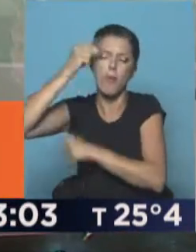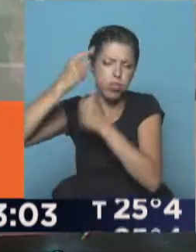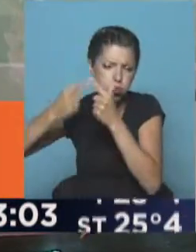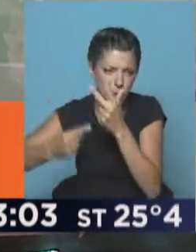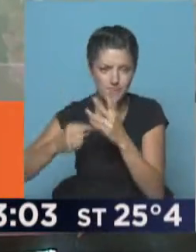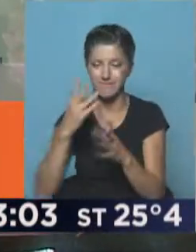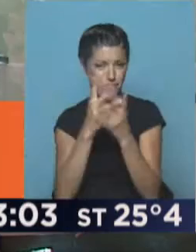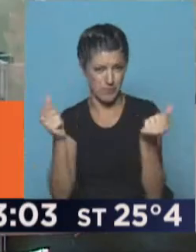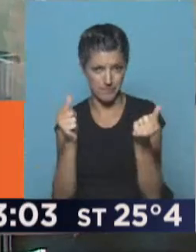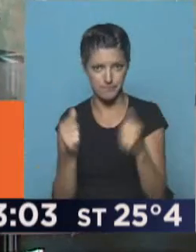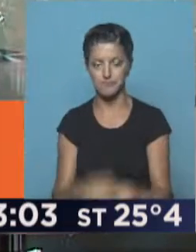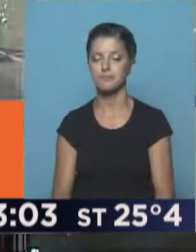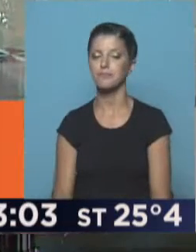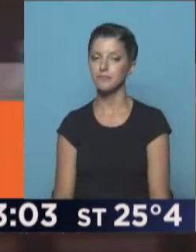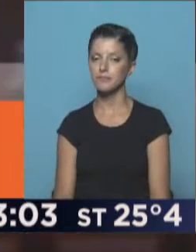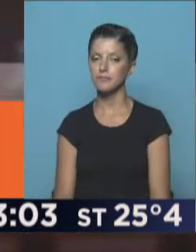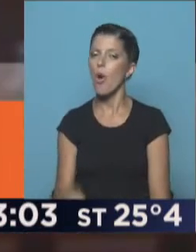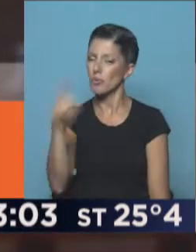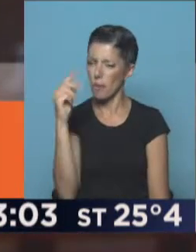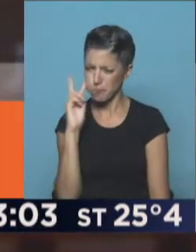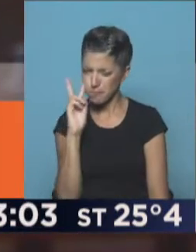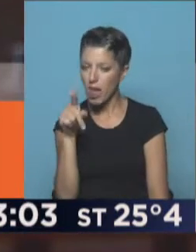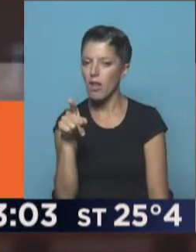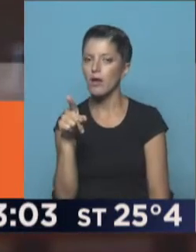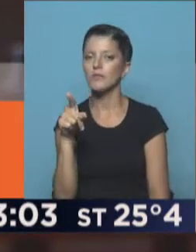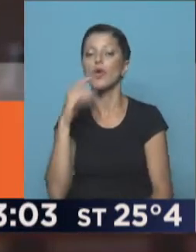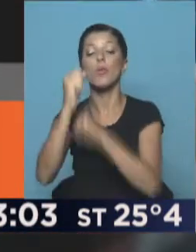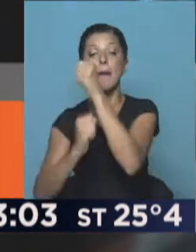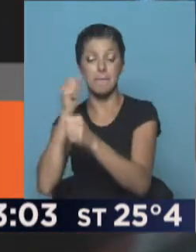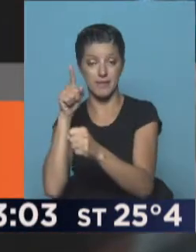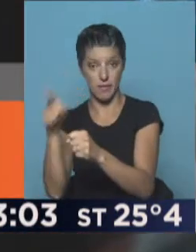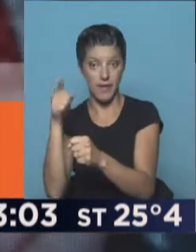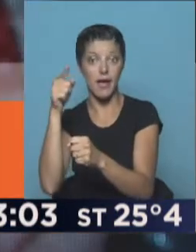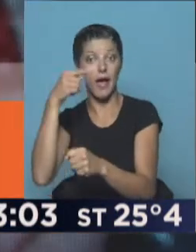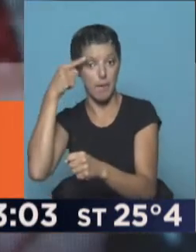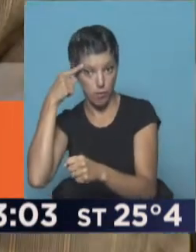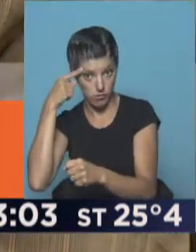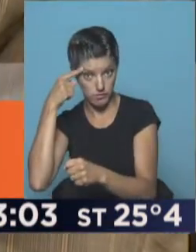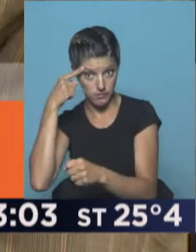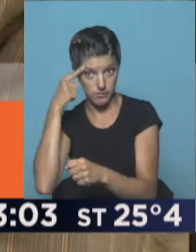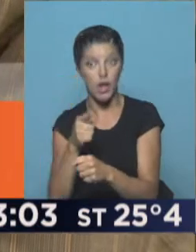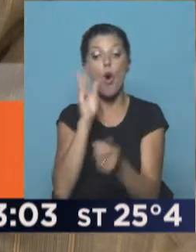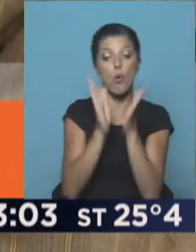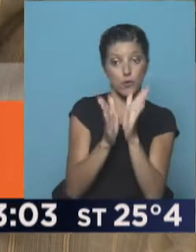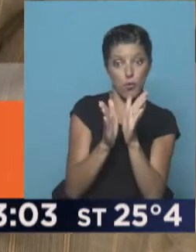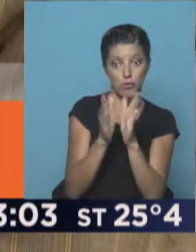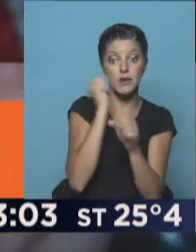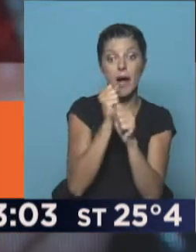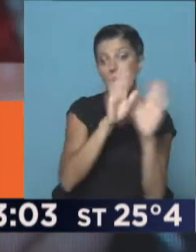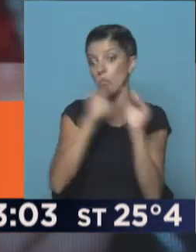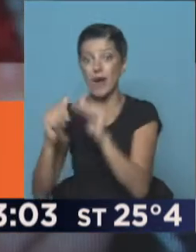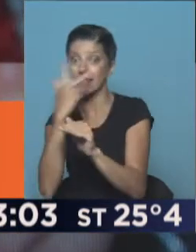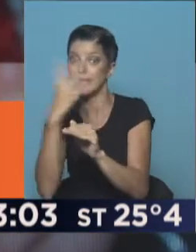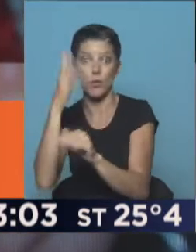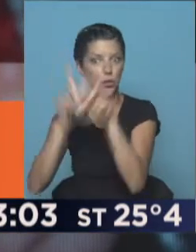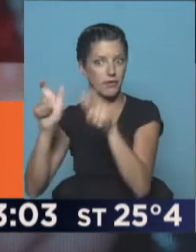compañía de Japón, lo habrán visto, reemplazó un robot por 34 trabajadores, una compañía aseguradora, lo cual también